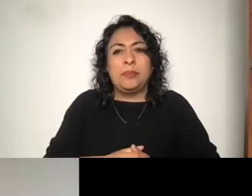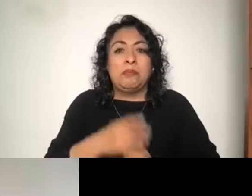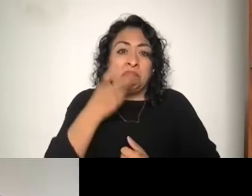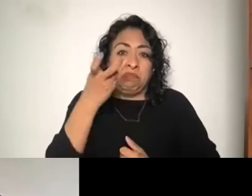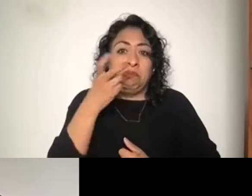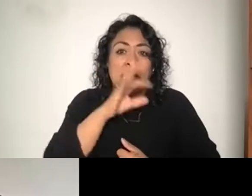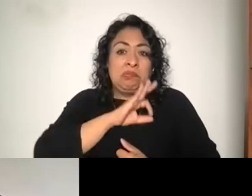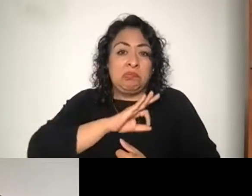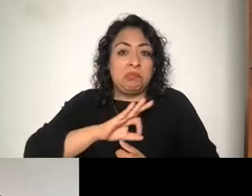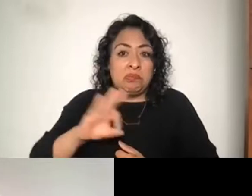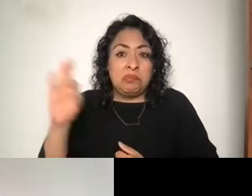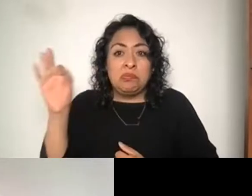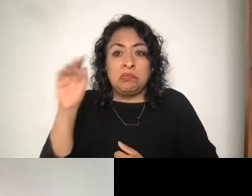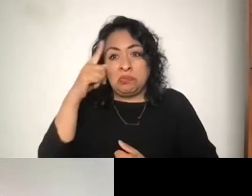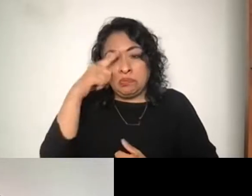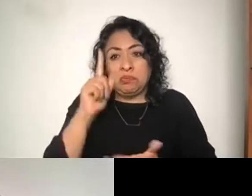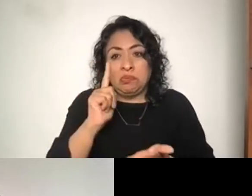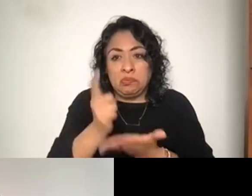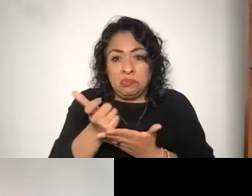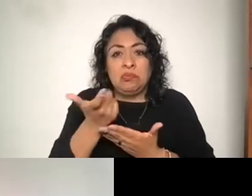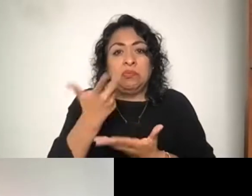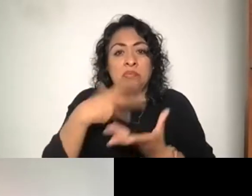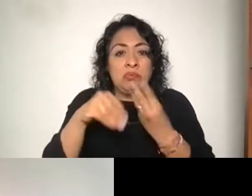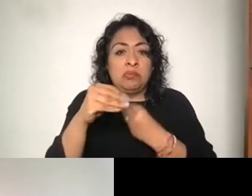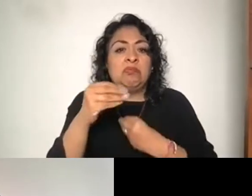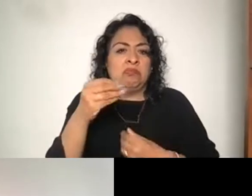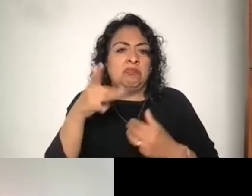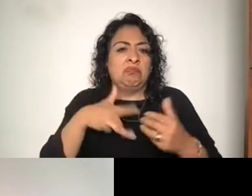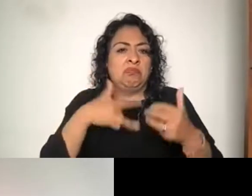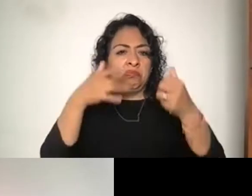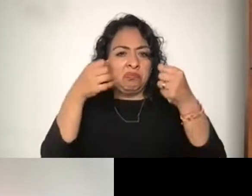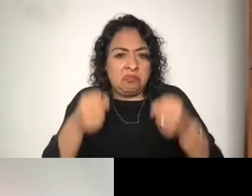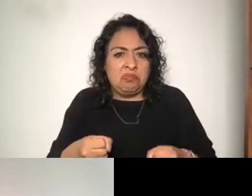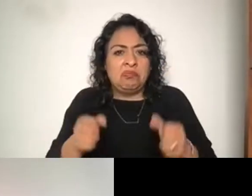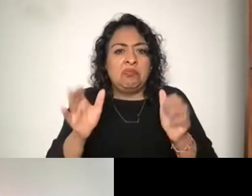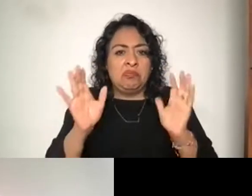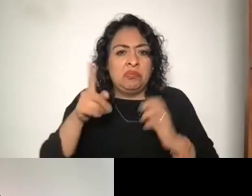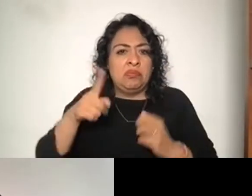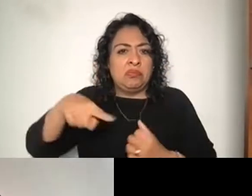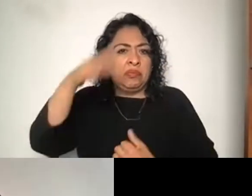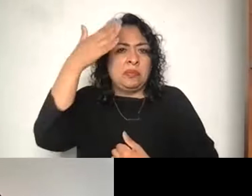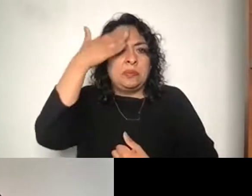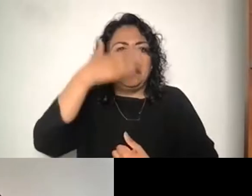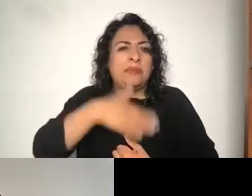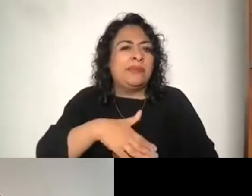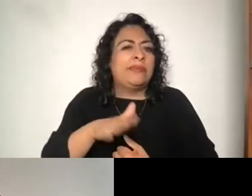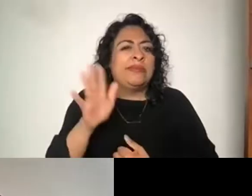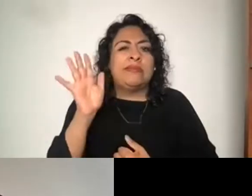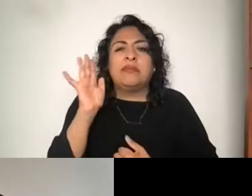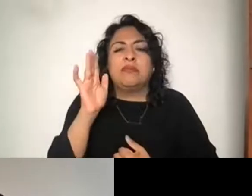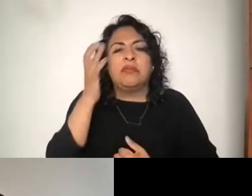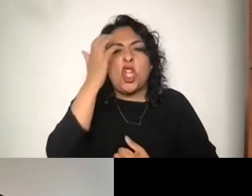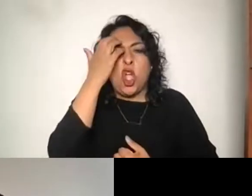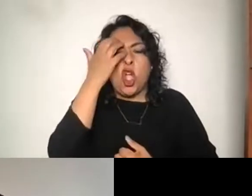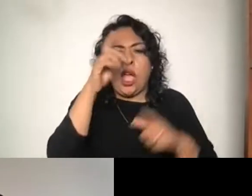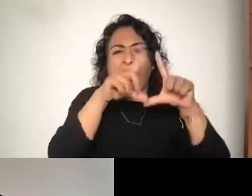mecanismo de pago y de transferencia de recursos muy seguro y que ustedes saben que es prácticamente es muy conocido en todo el